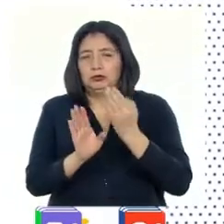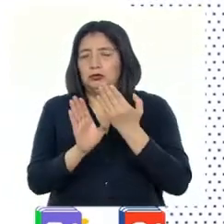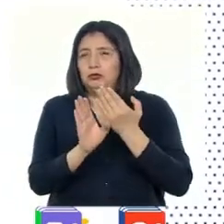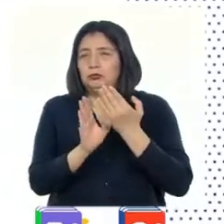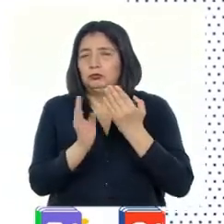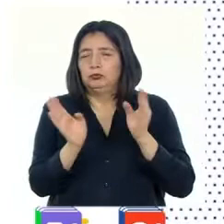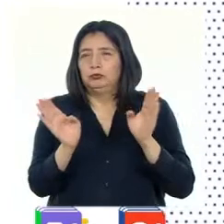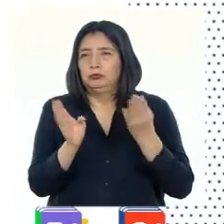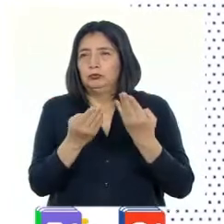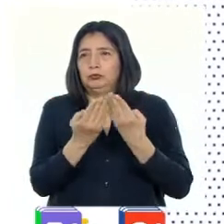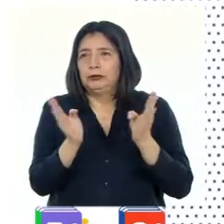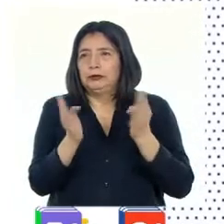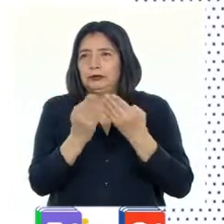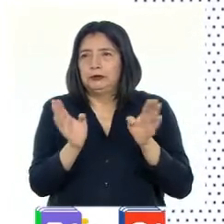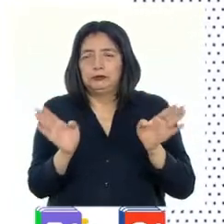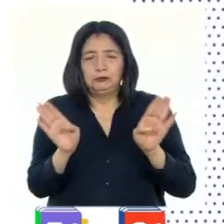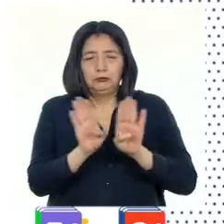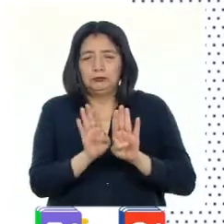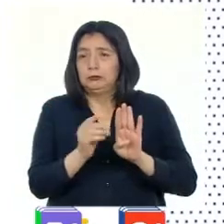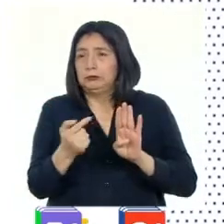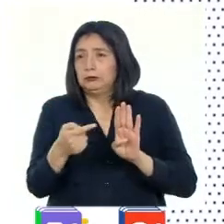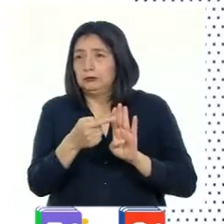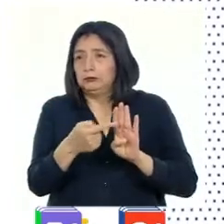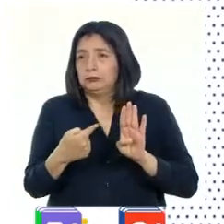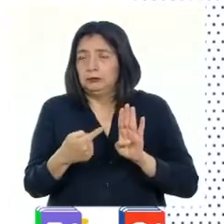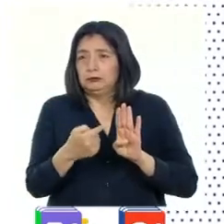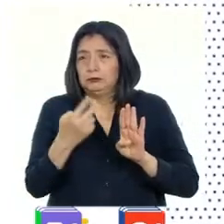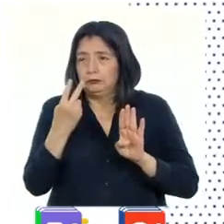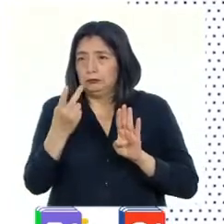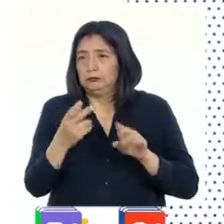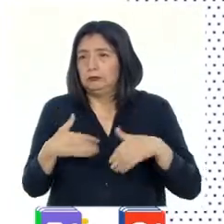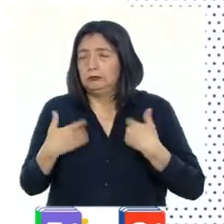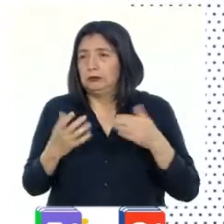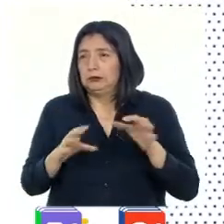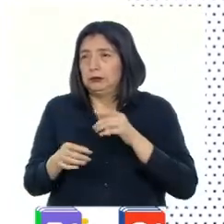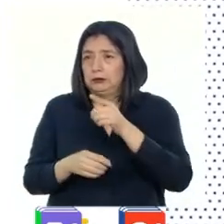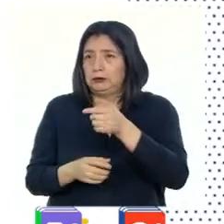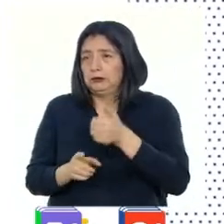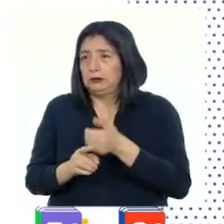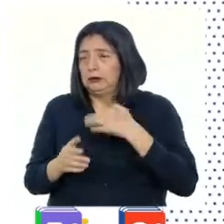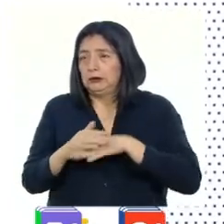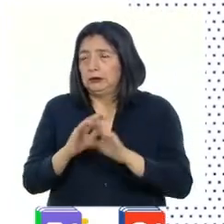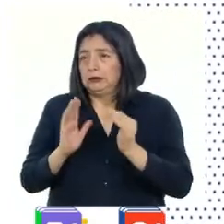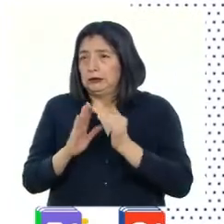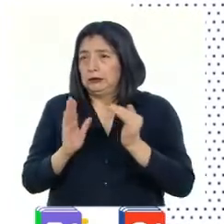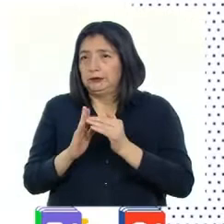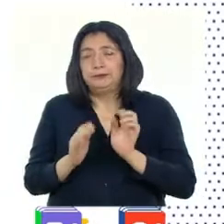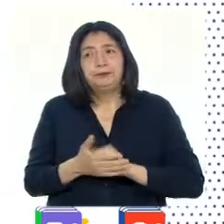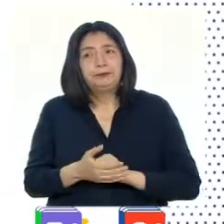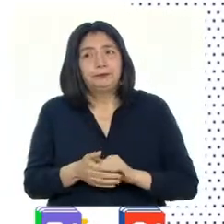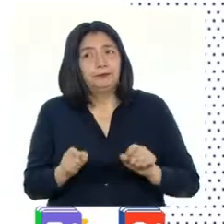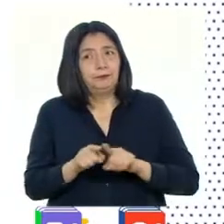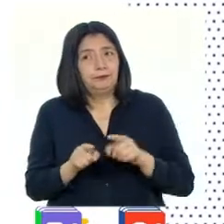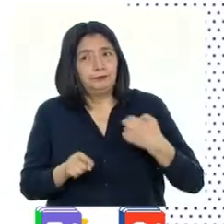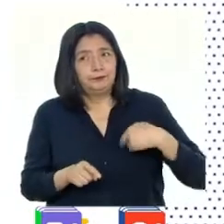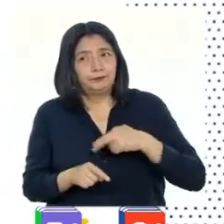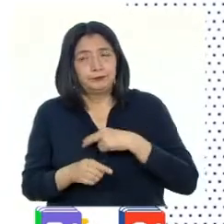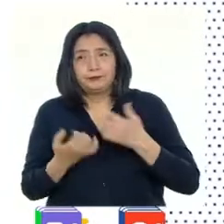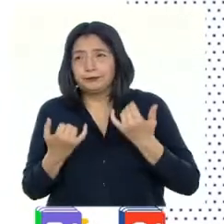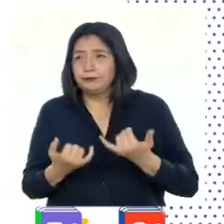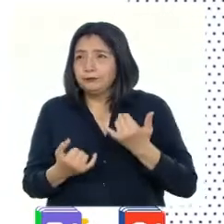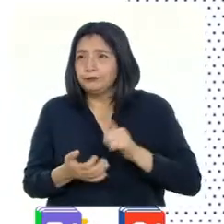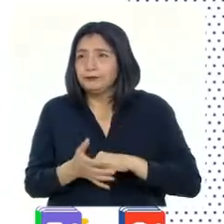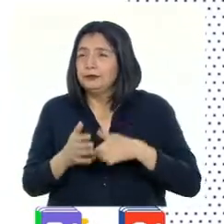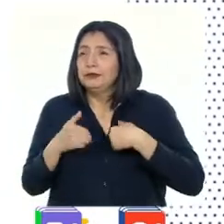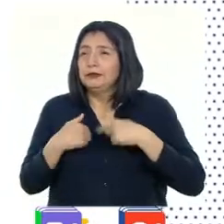de retablo para que ustedes también puedan elaborar su propio retablo en casa. Y también nosotros ahora nos